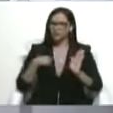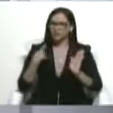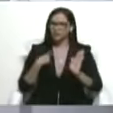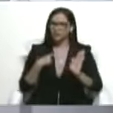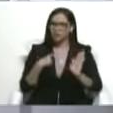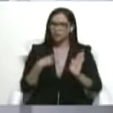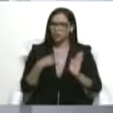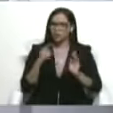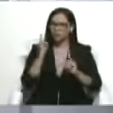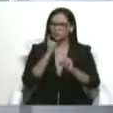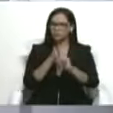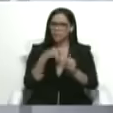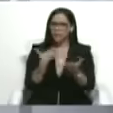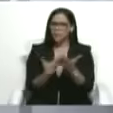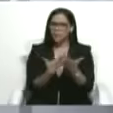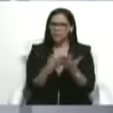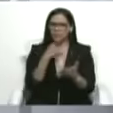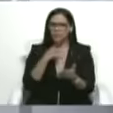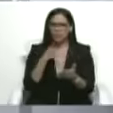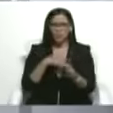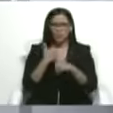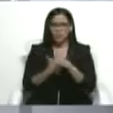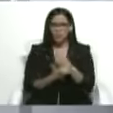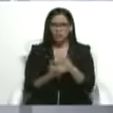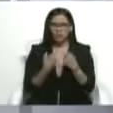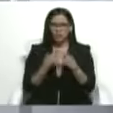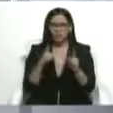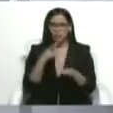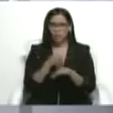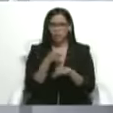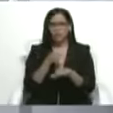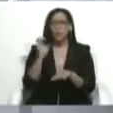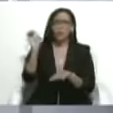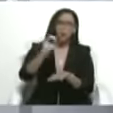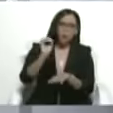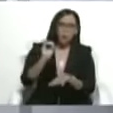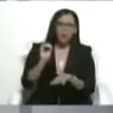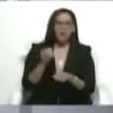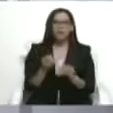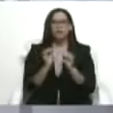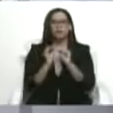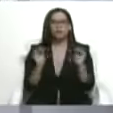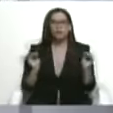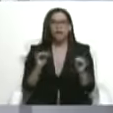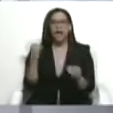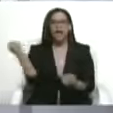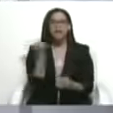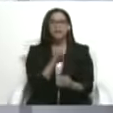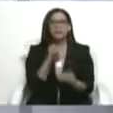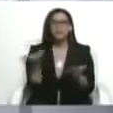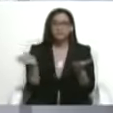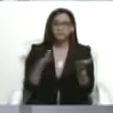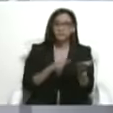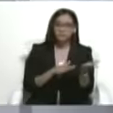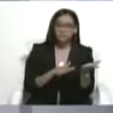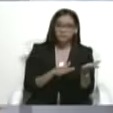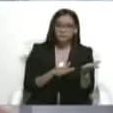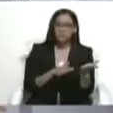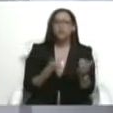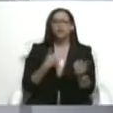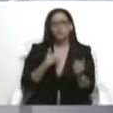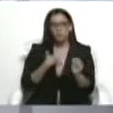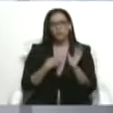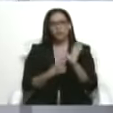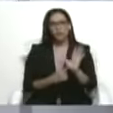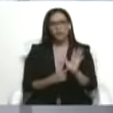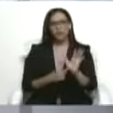propuesta política, de proyecto alternativo de gobierno o es una incitación al magnicidio? Yo puse ejemplos en una rueda de prensa hace